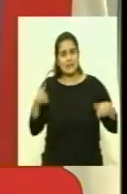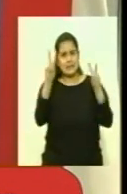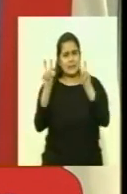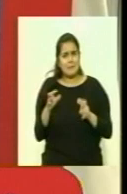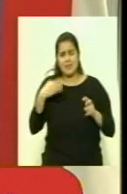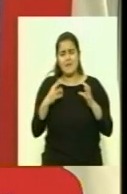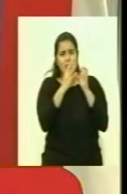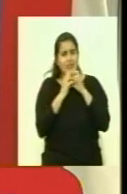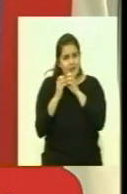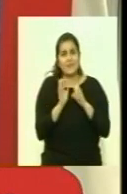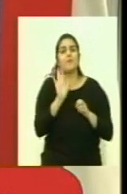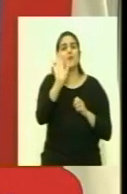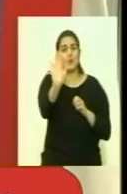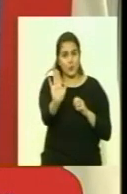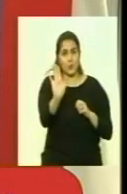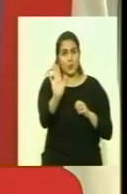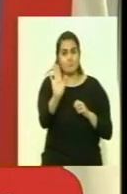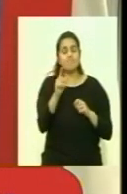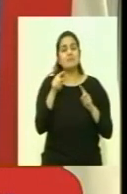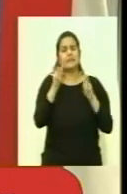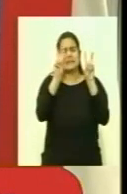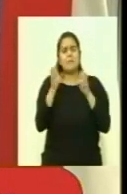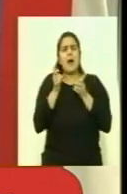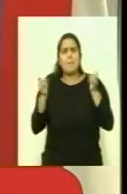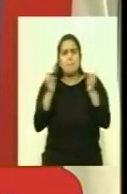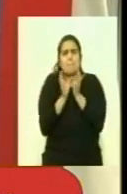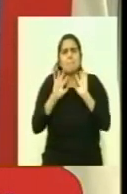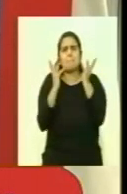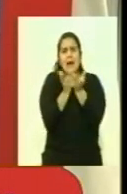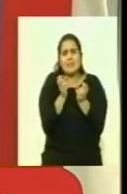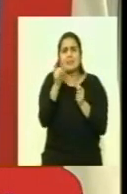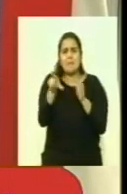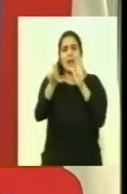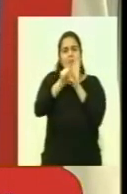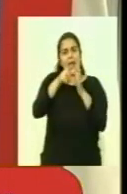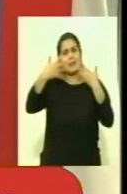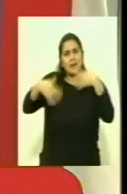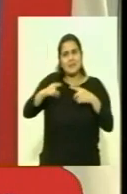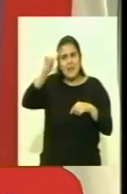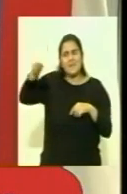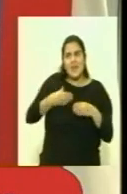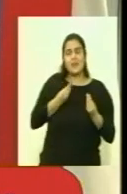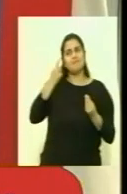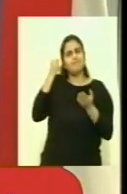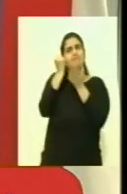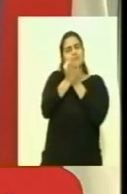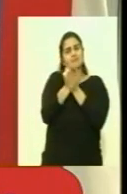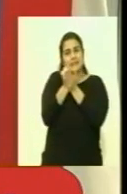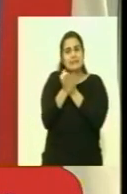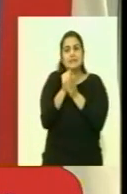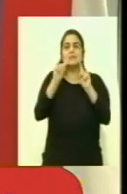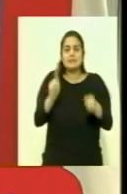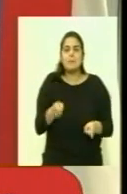en el futuro y que nos ha dejado la pandemia, que nos ha dejado la ley de emergencia, pero fundamentalmente que nos ha